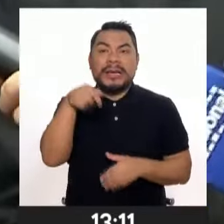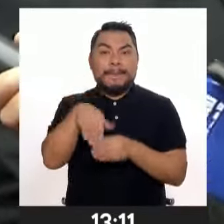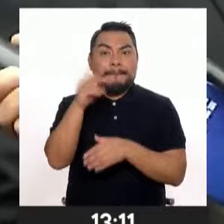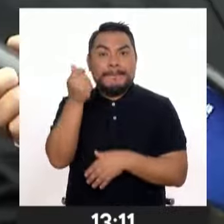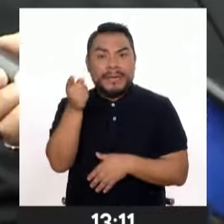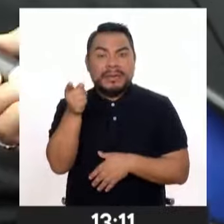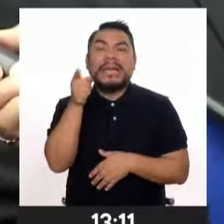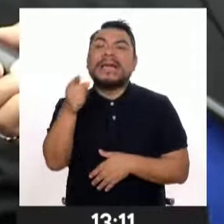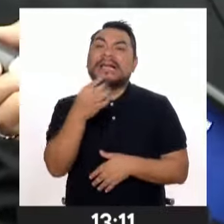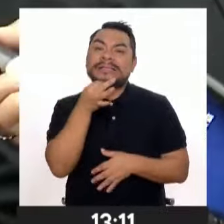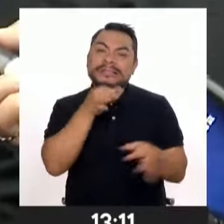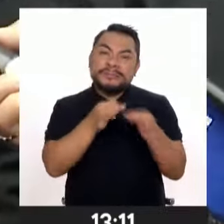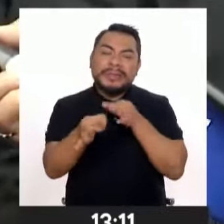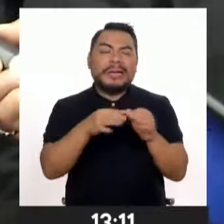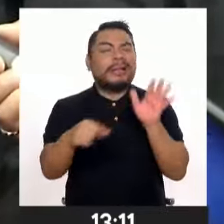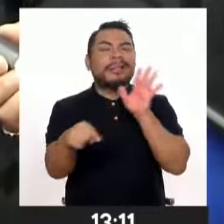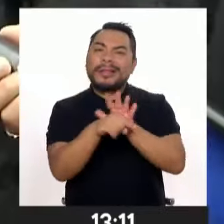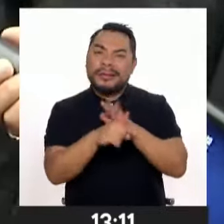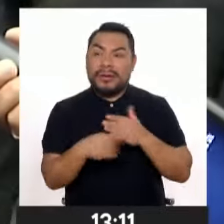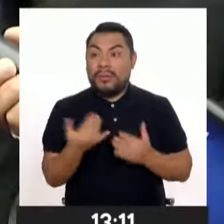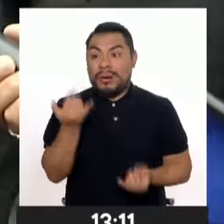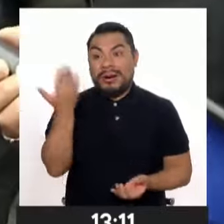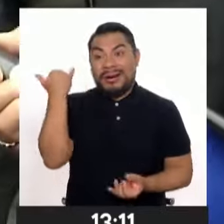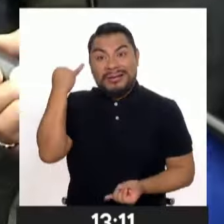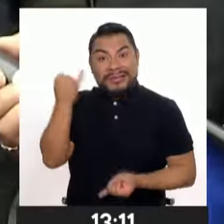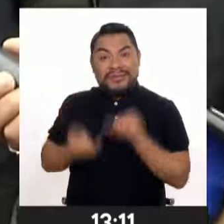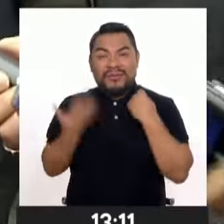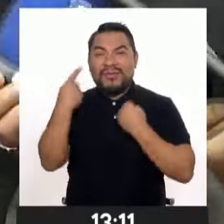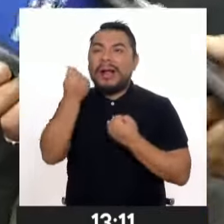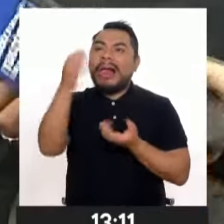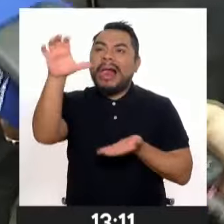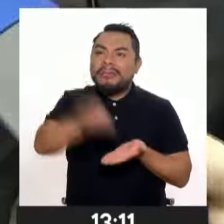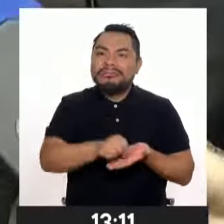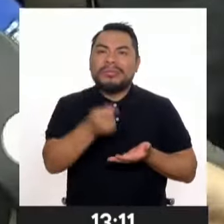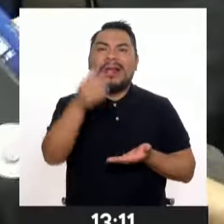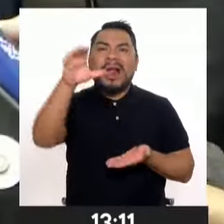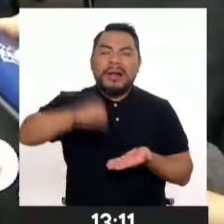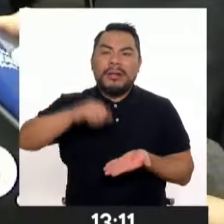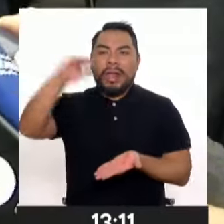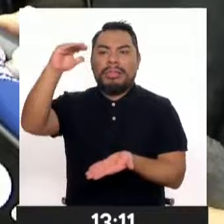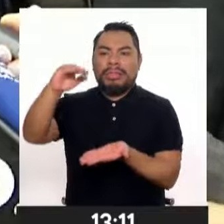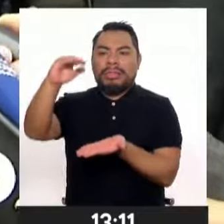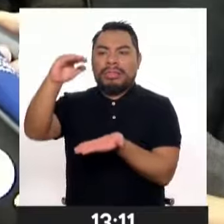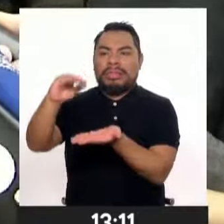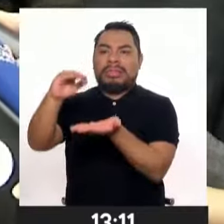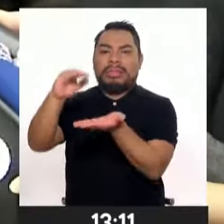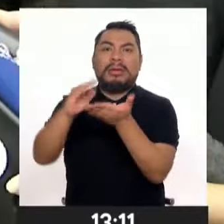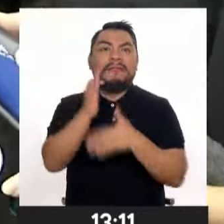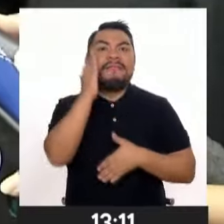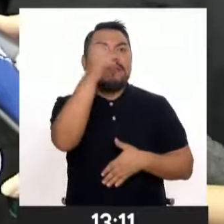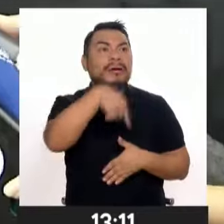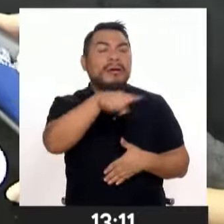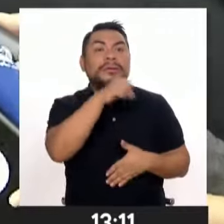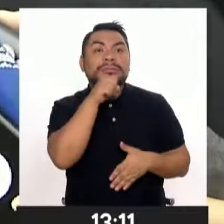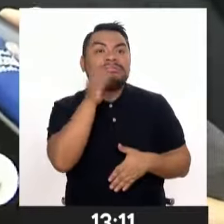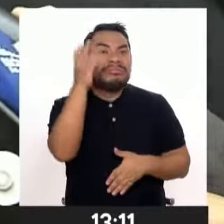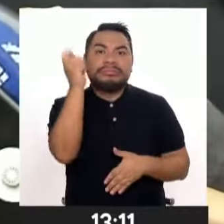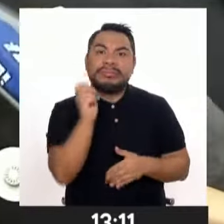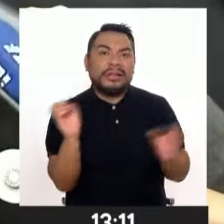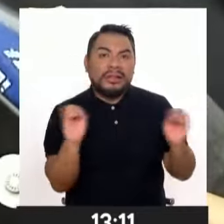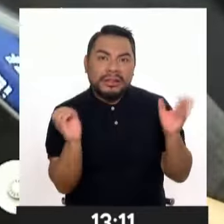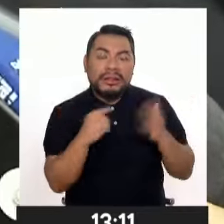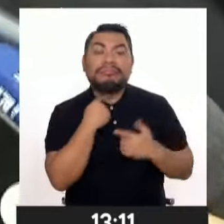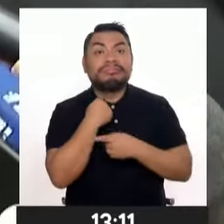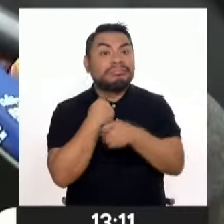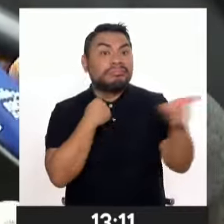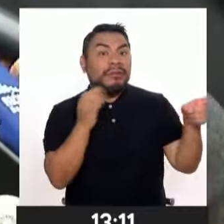explica lo negativo que han sido estos los últimos 6 retiros, y más bien lo que generan es más desprotección social, afectando a los